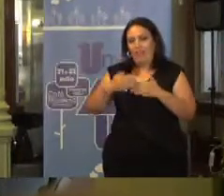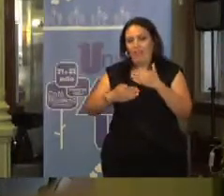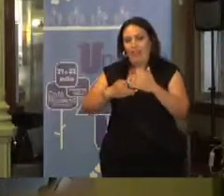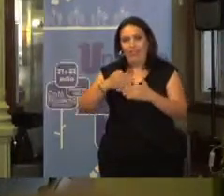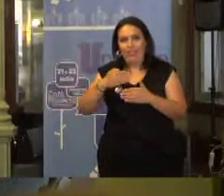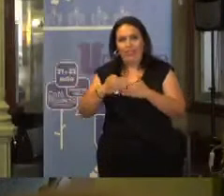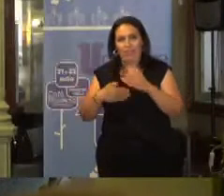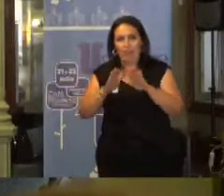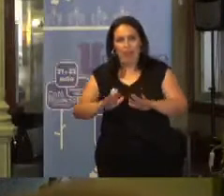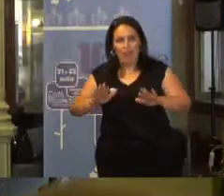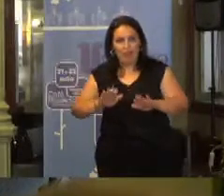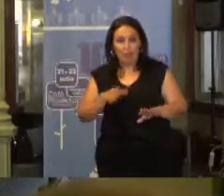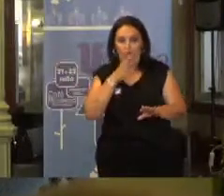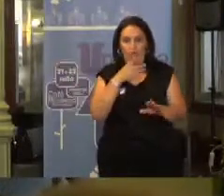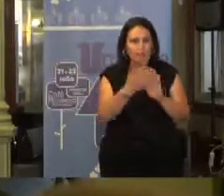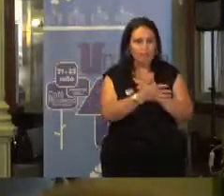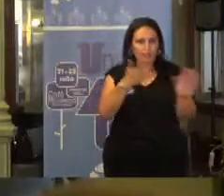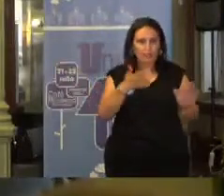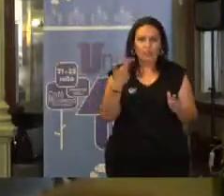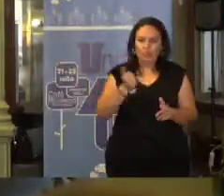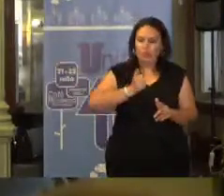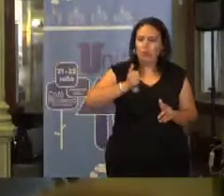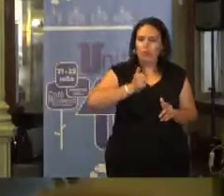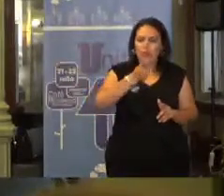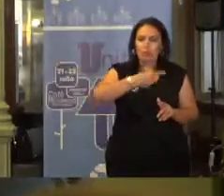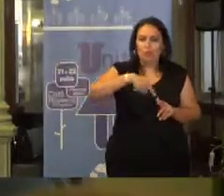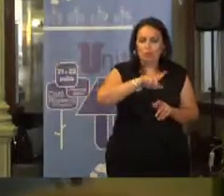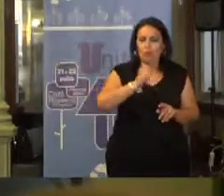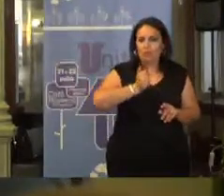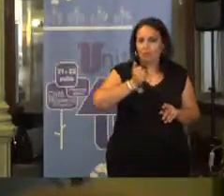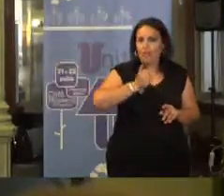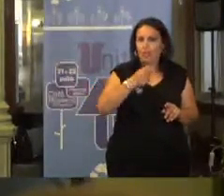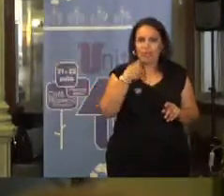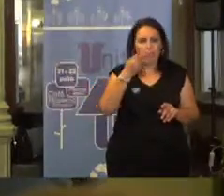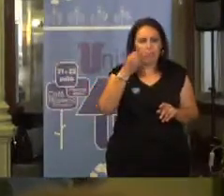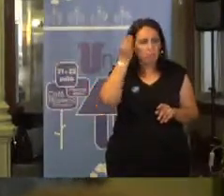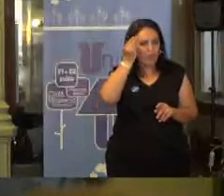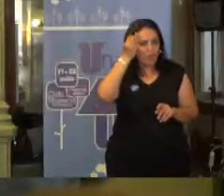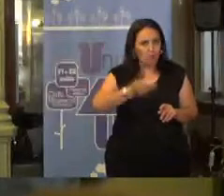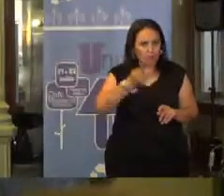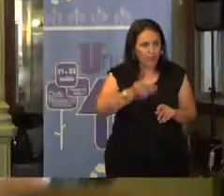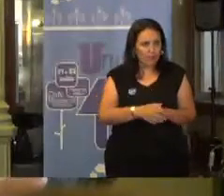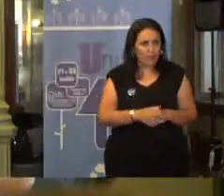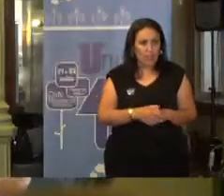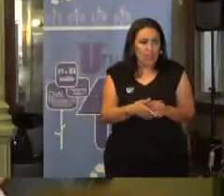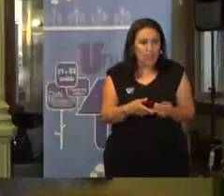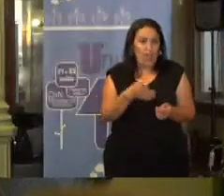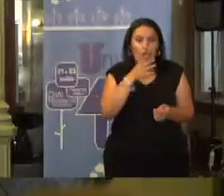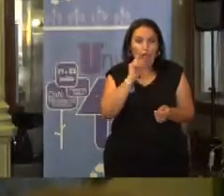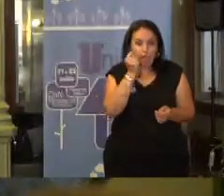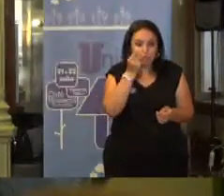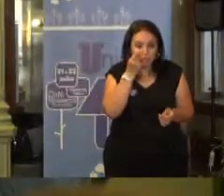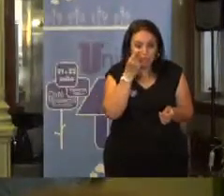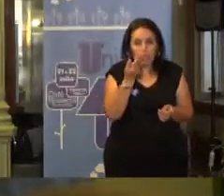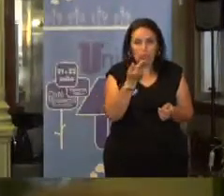é unha oportunidade. É a primeira oportunidade que quixera destacar, que non é máis que a confirmación de cousas que estamos vendo. Estamos